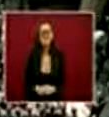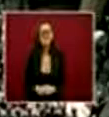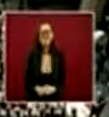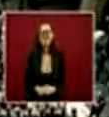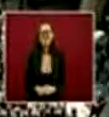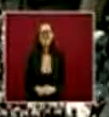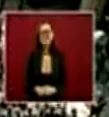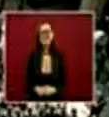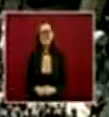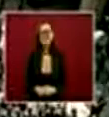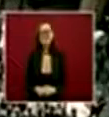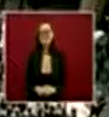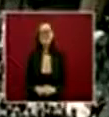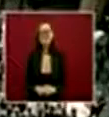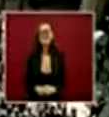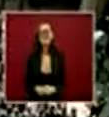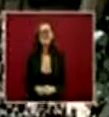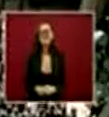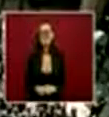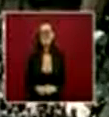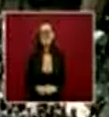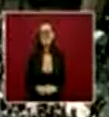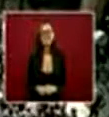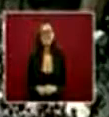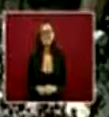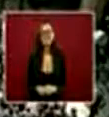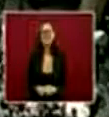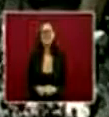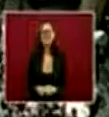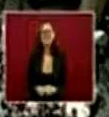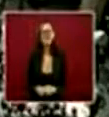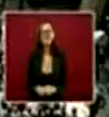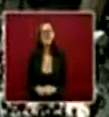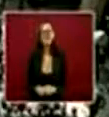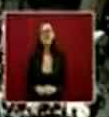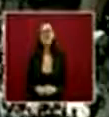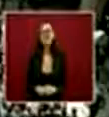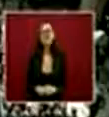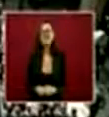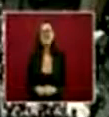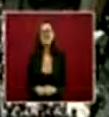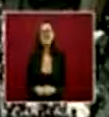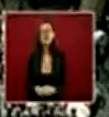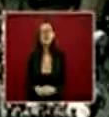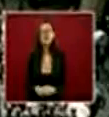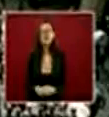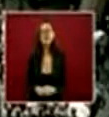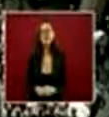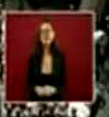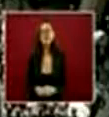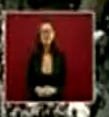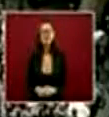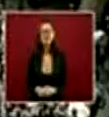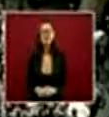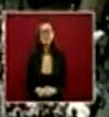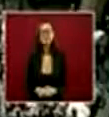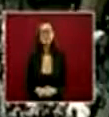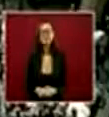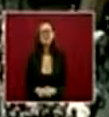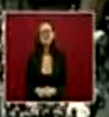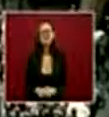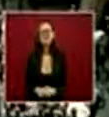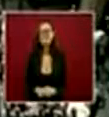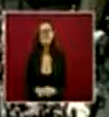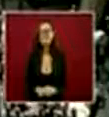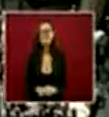no este momento todavía de crecimiento económico estadounidense en México? En